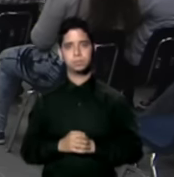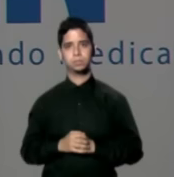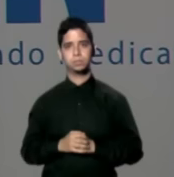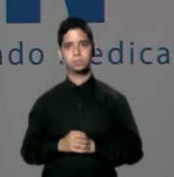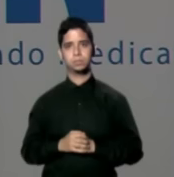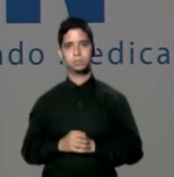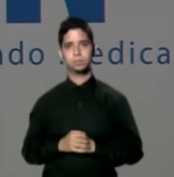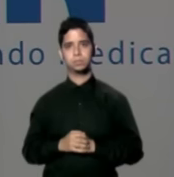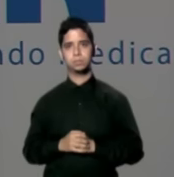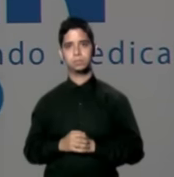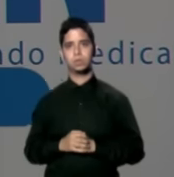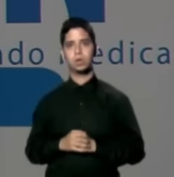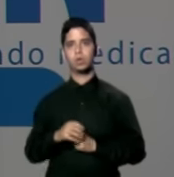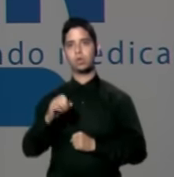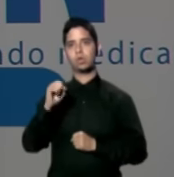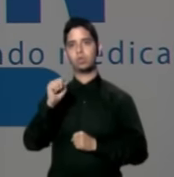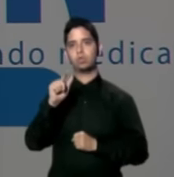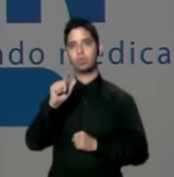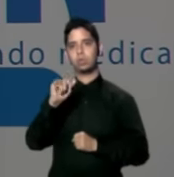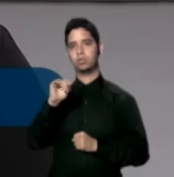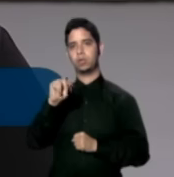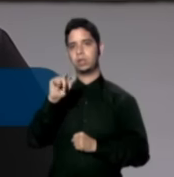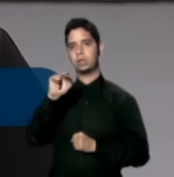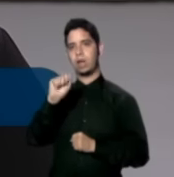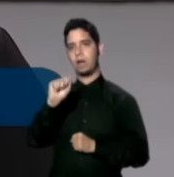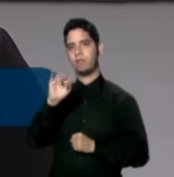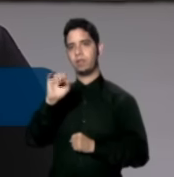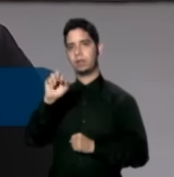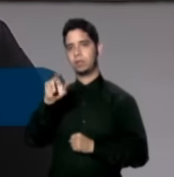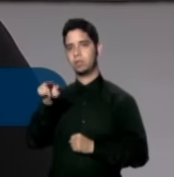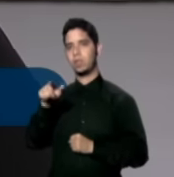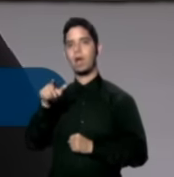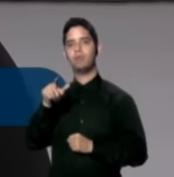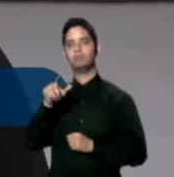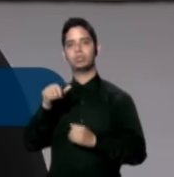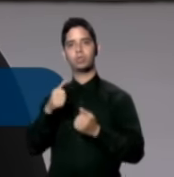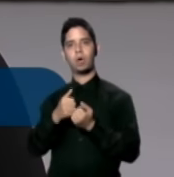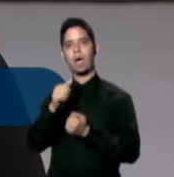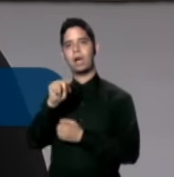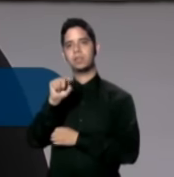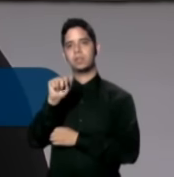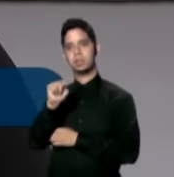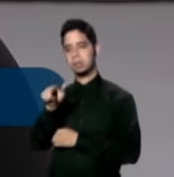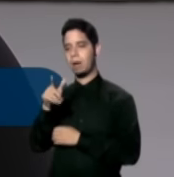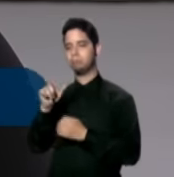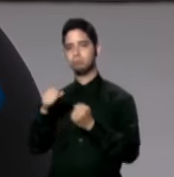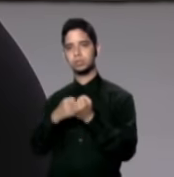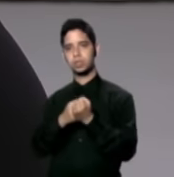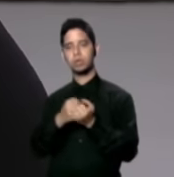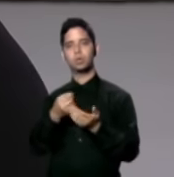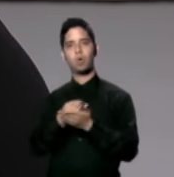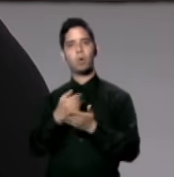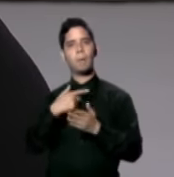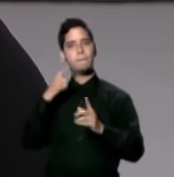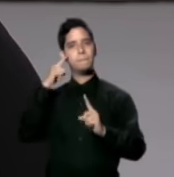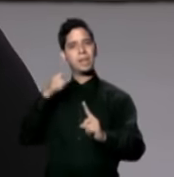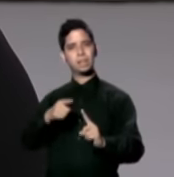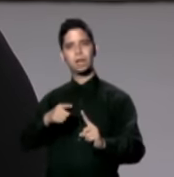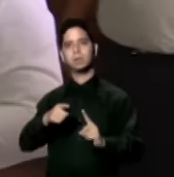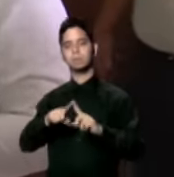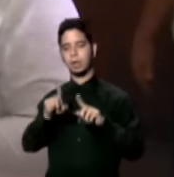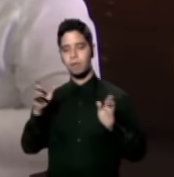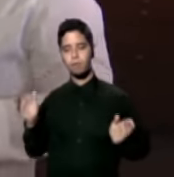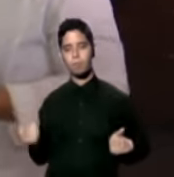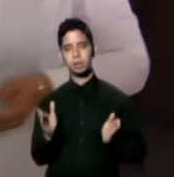Sor y Solina Ferré está la Fundación Amgen, que aportará parte de los recursos económicos y humanos con el propósito de fomentar